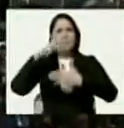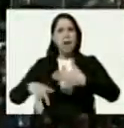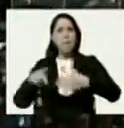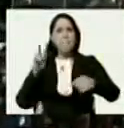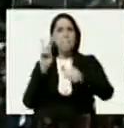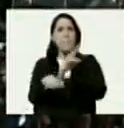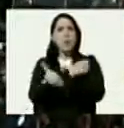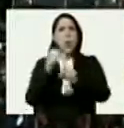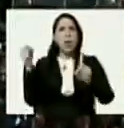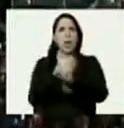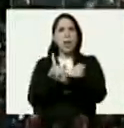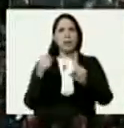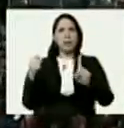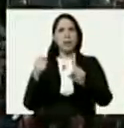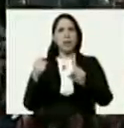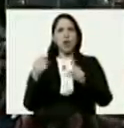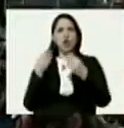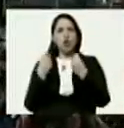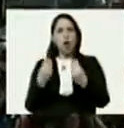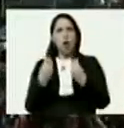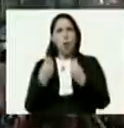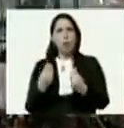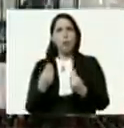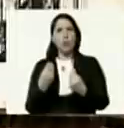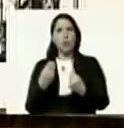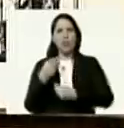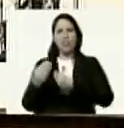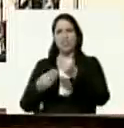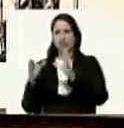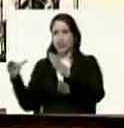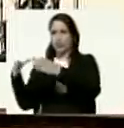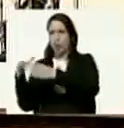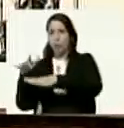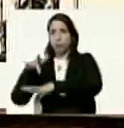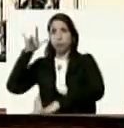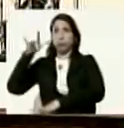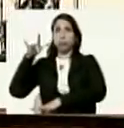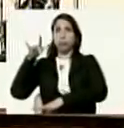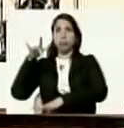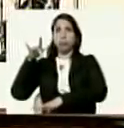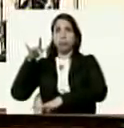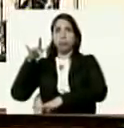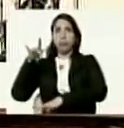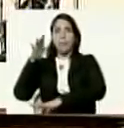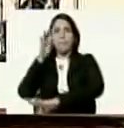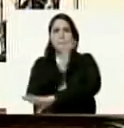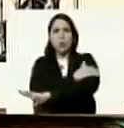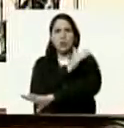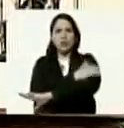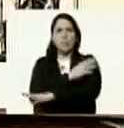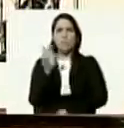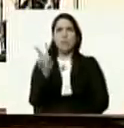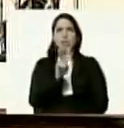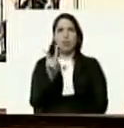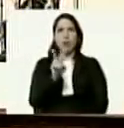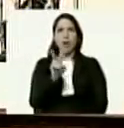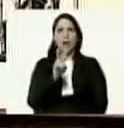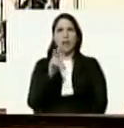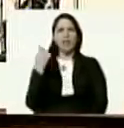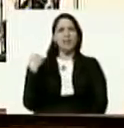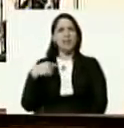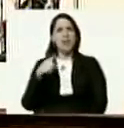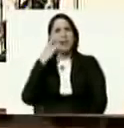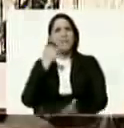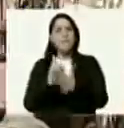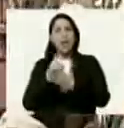violento, como el dirigente del sector extremista de la ultraderecha venezolana, y tiene que ver con